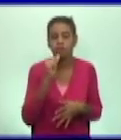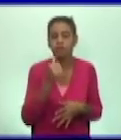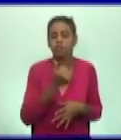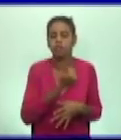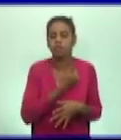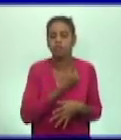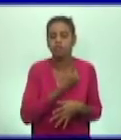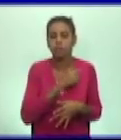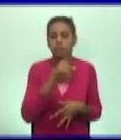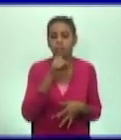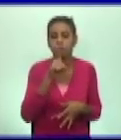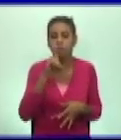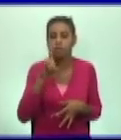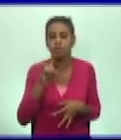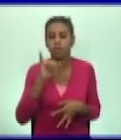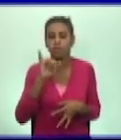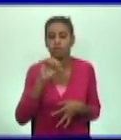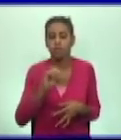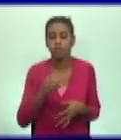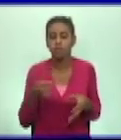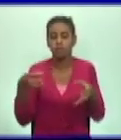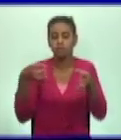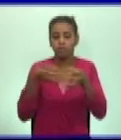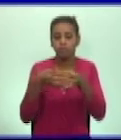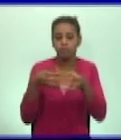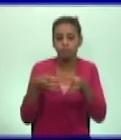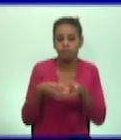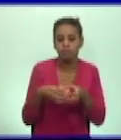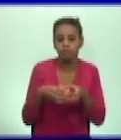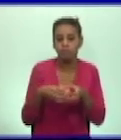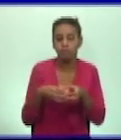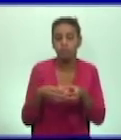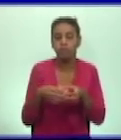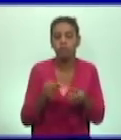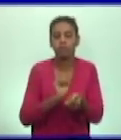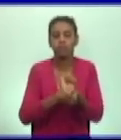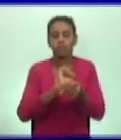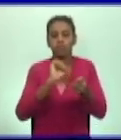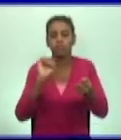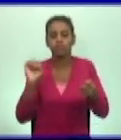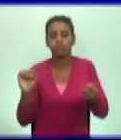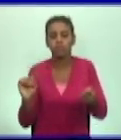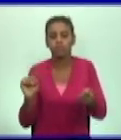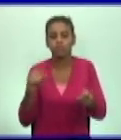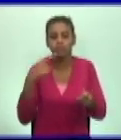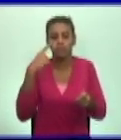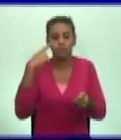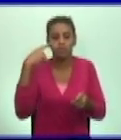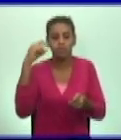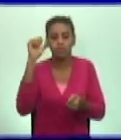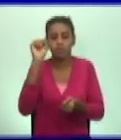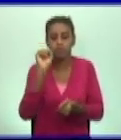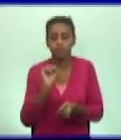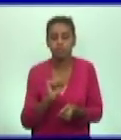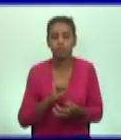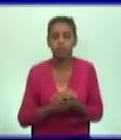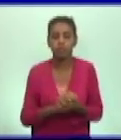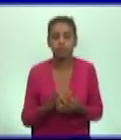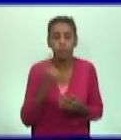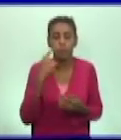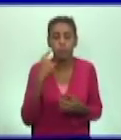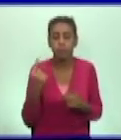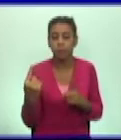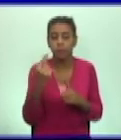de Liberación de Vietnam del Sur, ¿verdad? Pero es importante que asumamos una cosa, y yo quiero que usted lo vaya teniendo en cuenta.